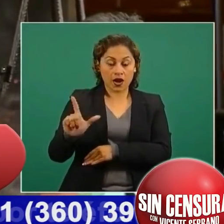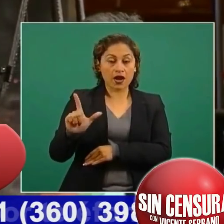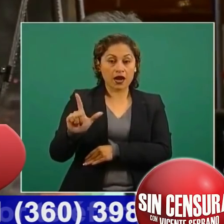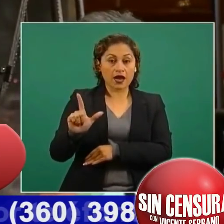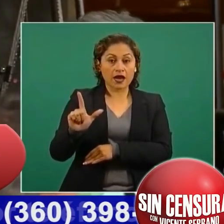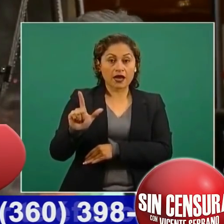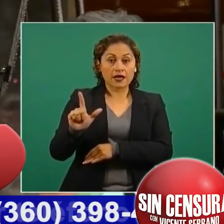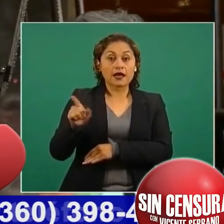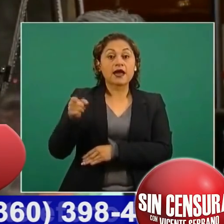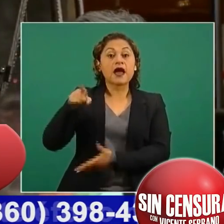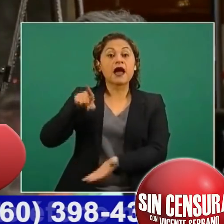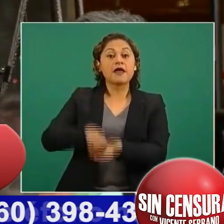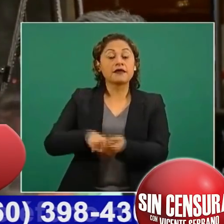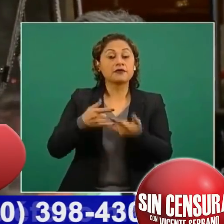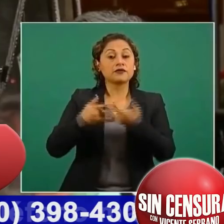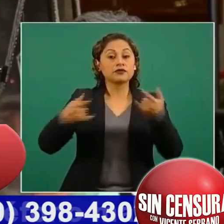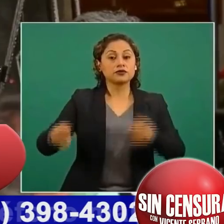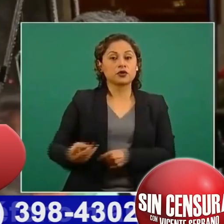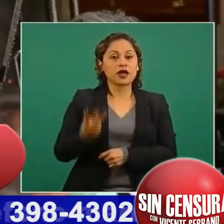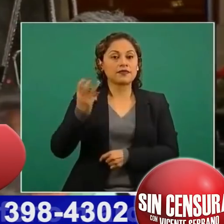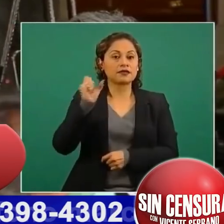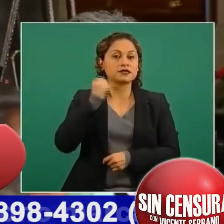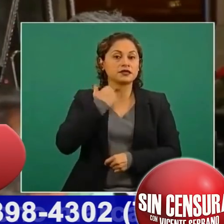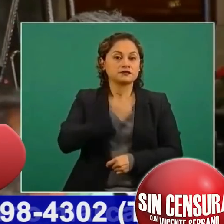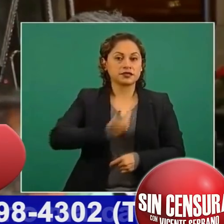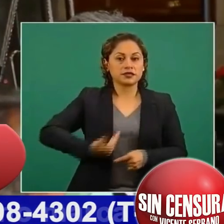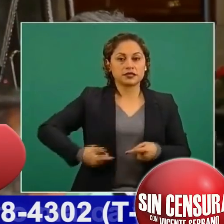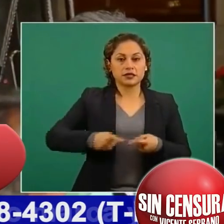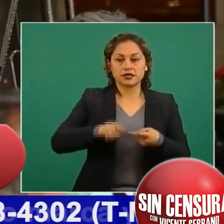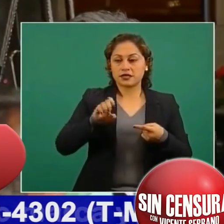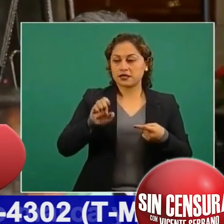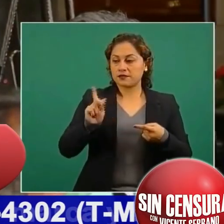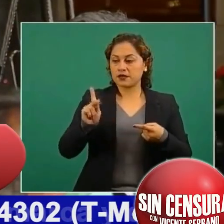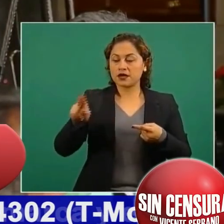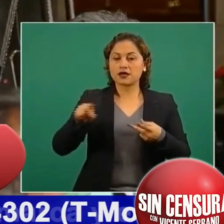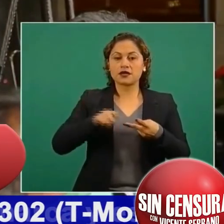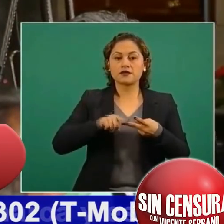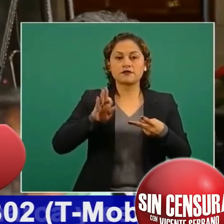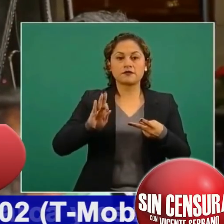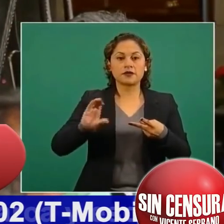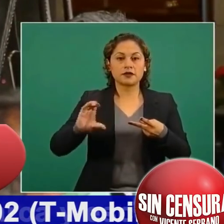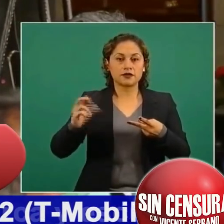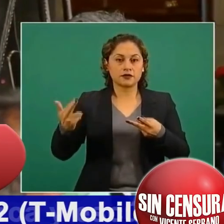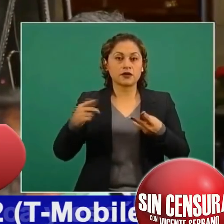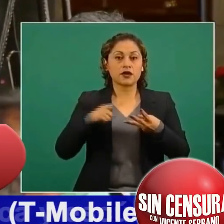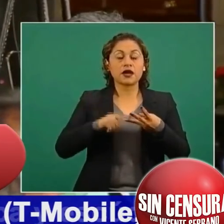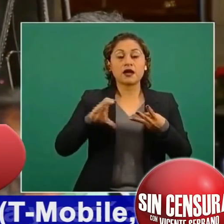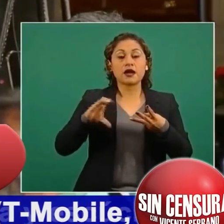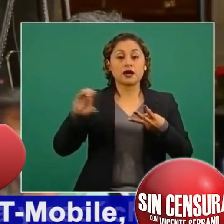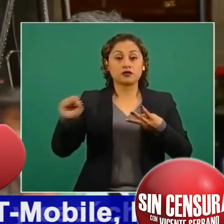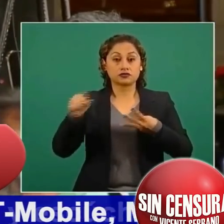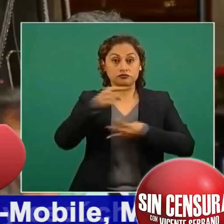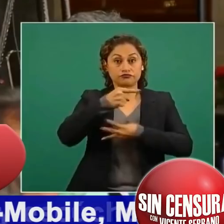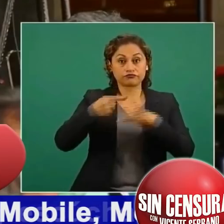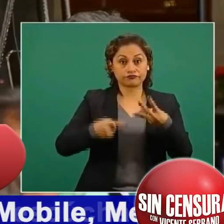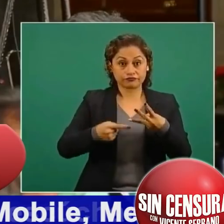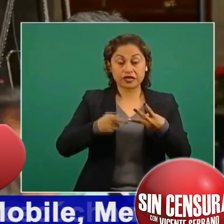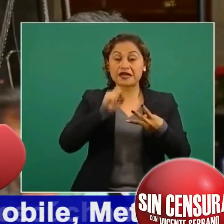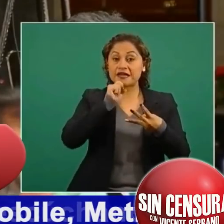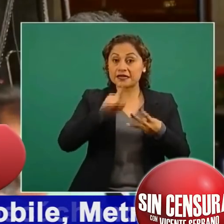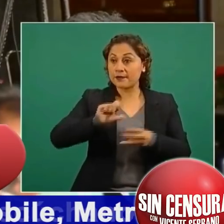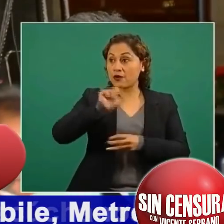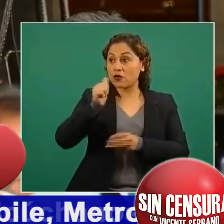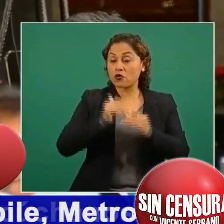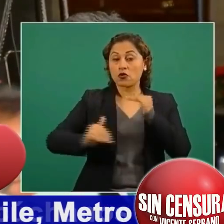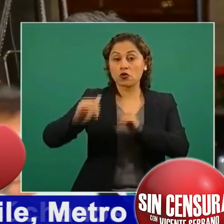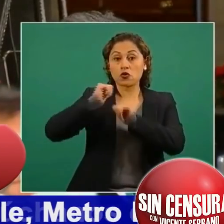3 expresidentes, Enrique Peña Nieto, Felipe Calderón, Carlos Salinas. Funcionarios de muy alto nivel como Luis Videgaray,